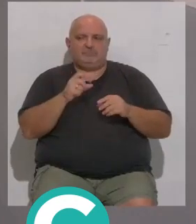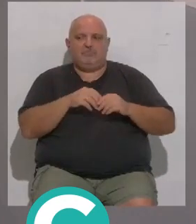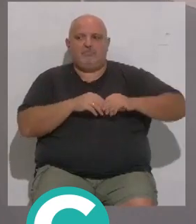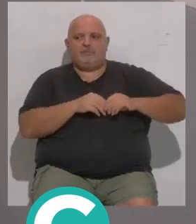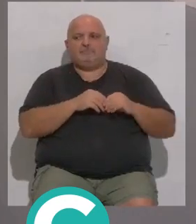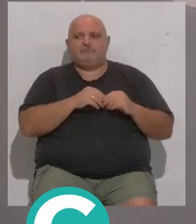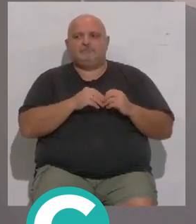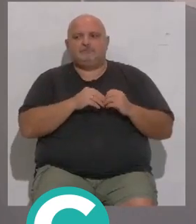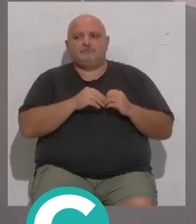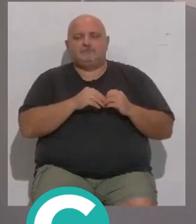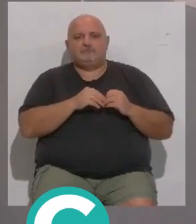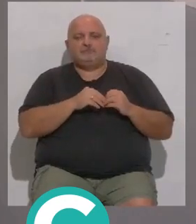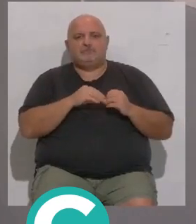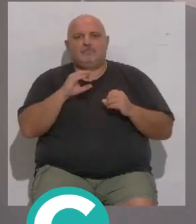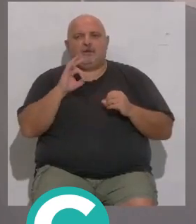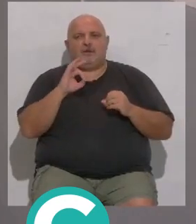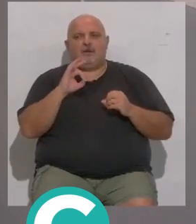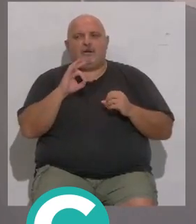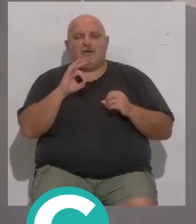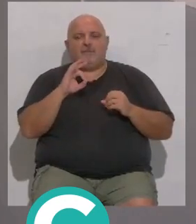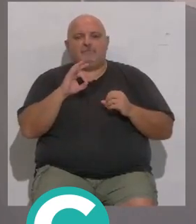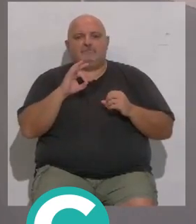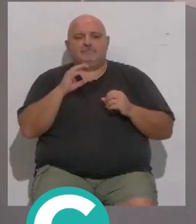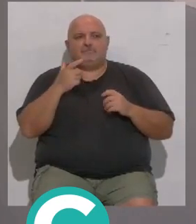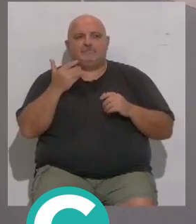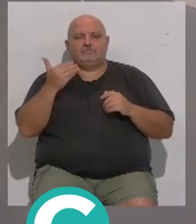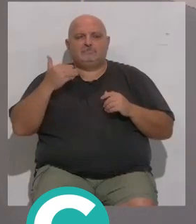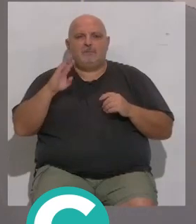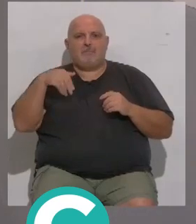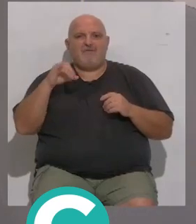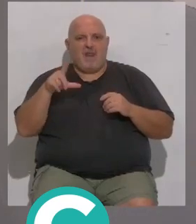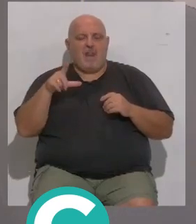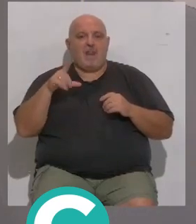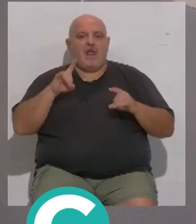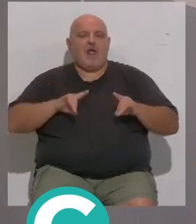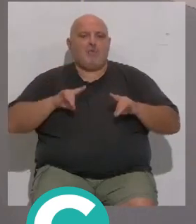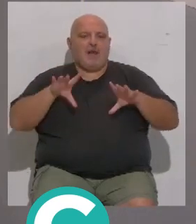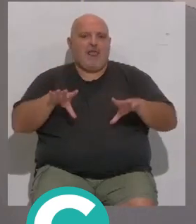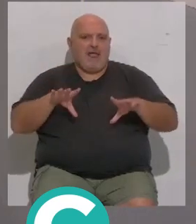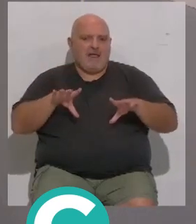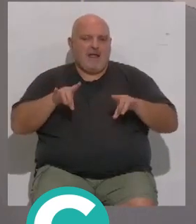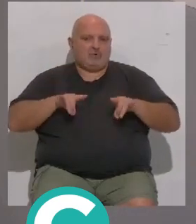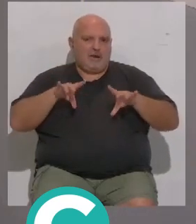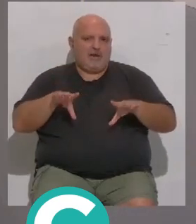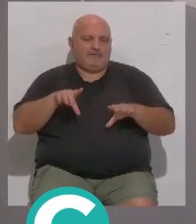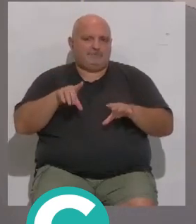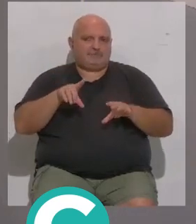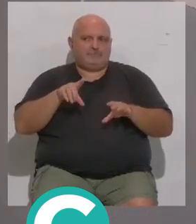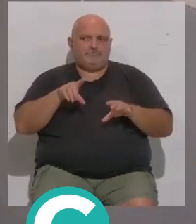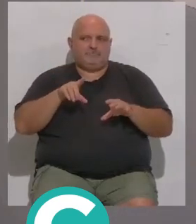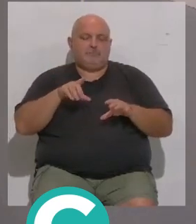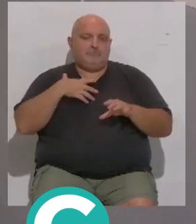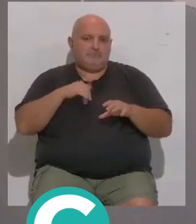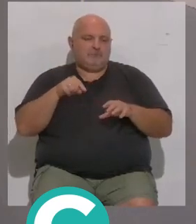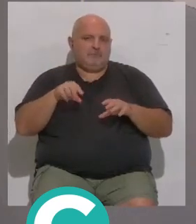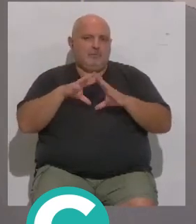Estábamos con Ocampo. Pero anteriormente con Mavil. Mavil estará con la selección australiana